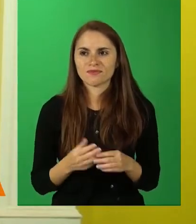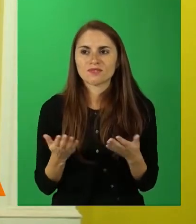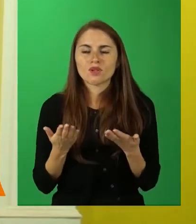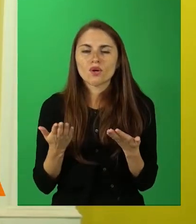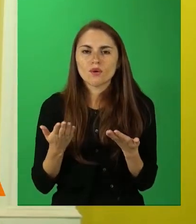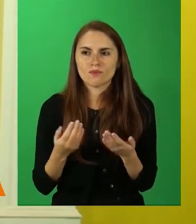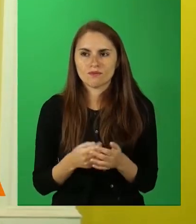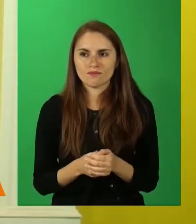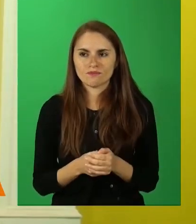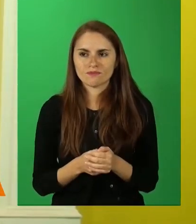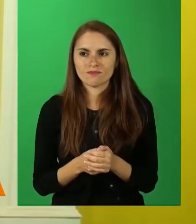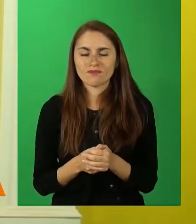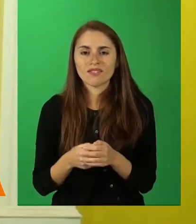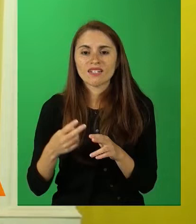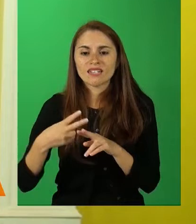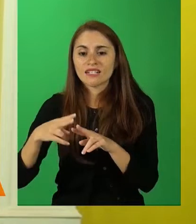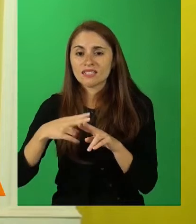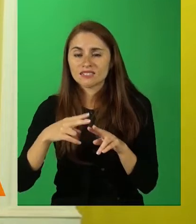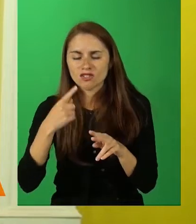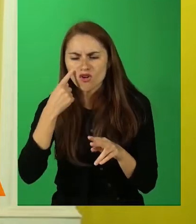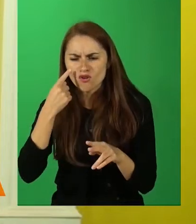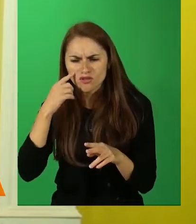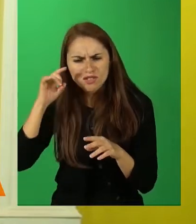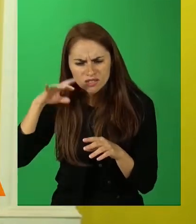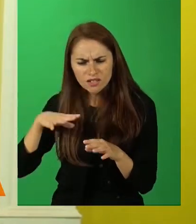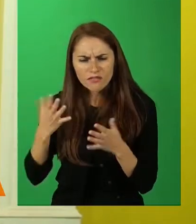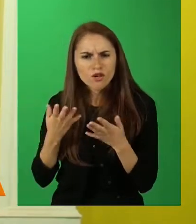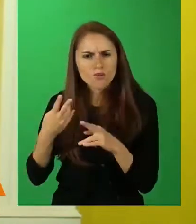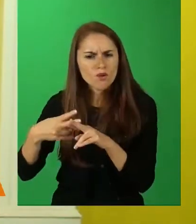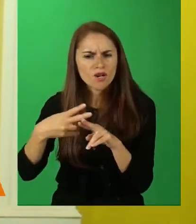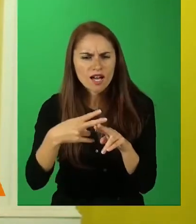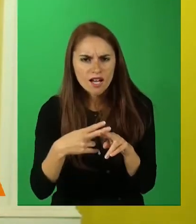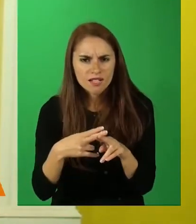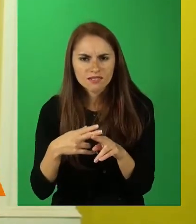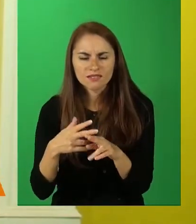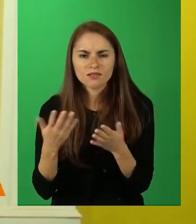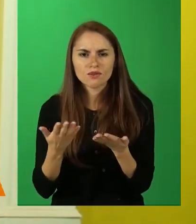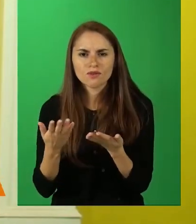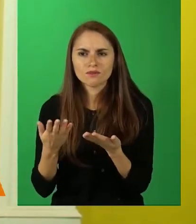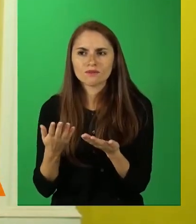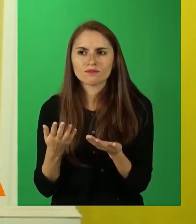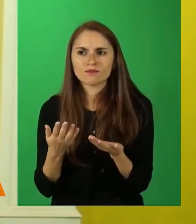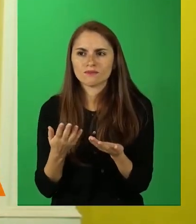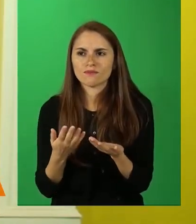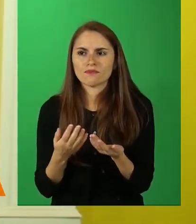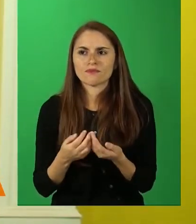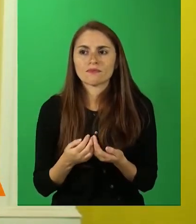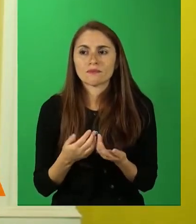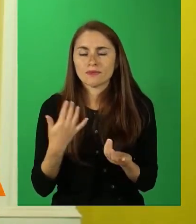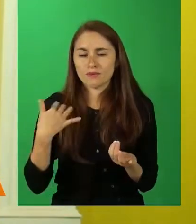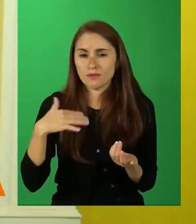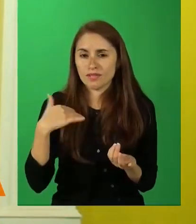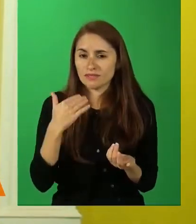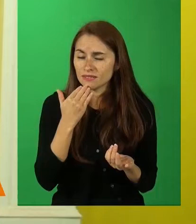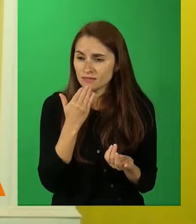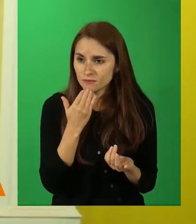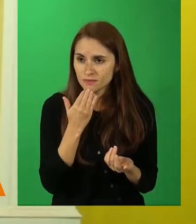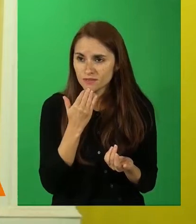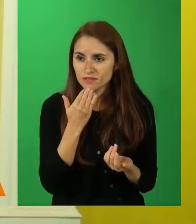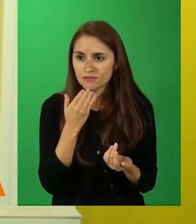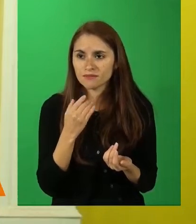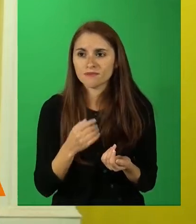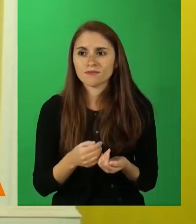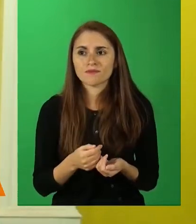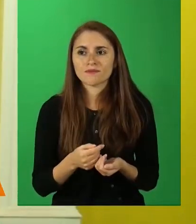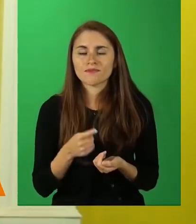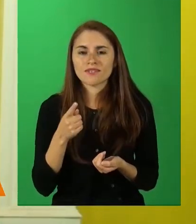O sea, ¿qué hacen con ese conocimiento? ¿Cómo lo aplican? ¿Ya? Pero sobre todo,